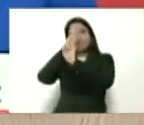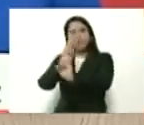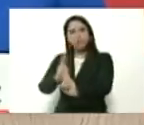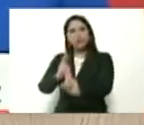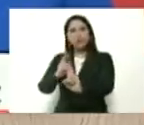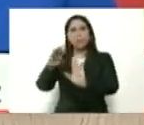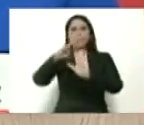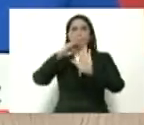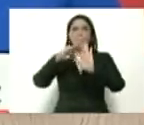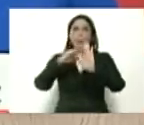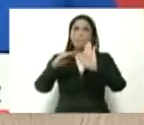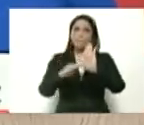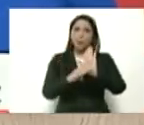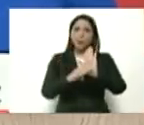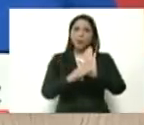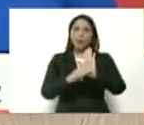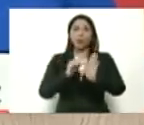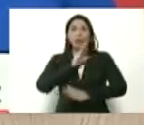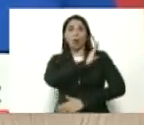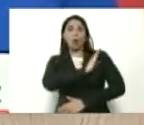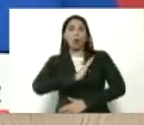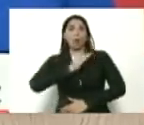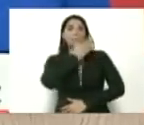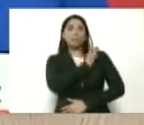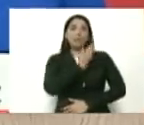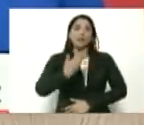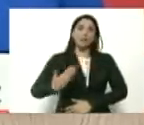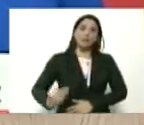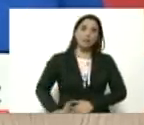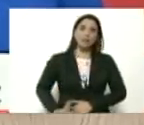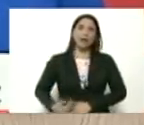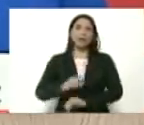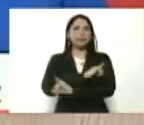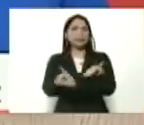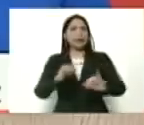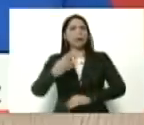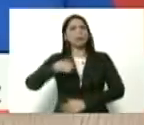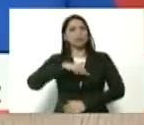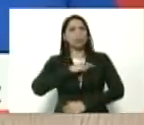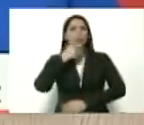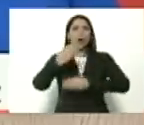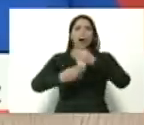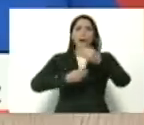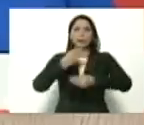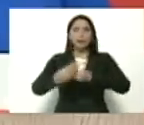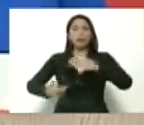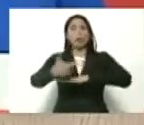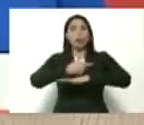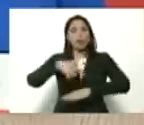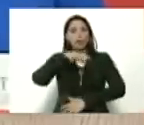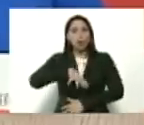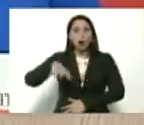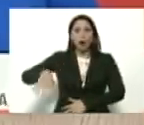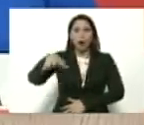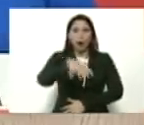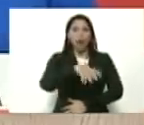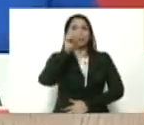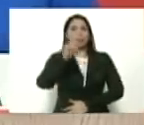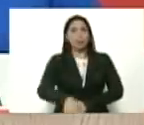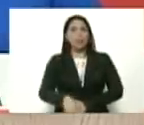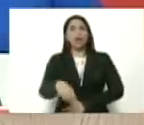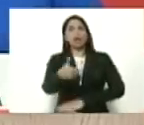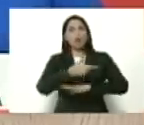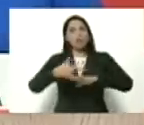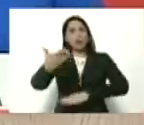las medidas que desde la Comisión Presidencial se han venido delineando a los gobiernos regionales y a los gobiernos